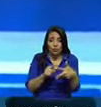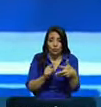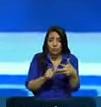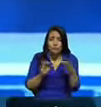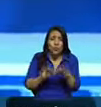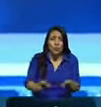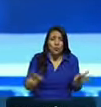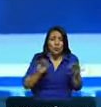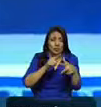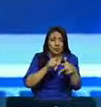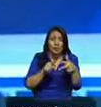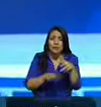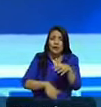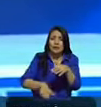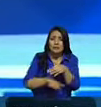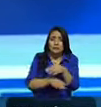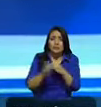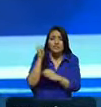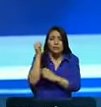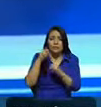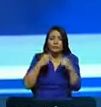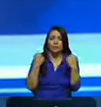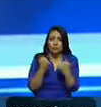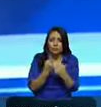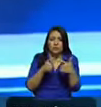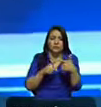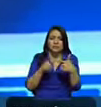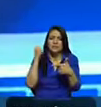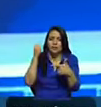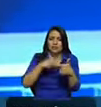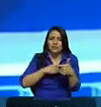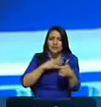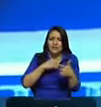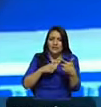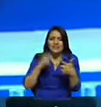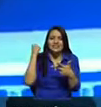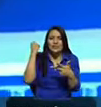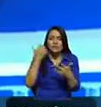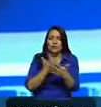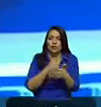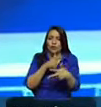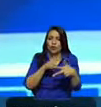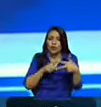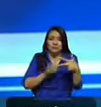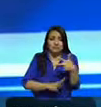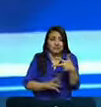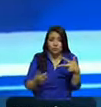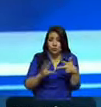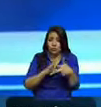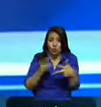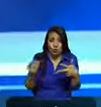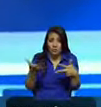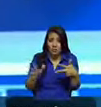esenciales, que son derechos sociales, que son derechos civiles, que son derechos económicos, no podemos transitar a un modelo.